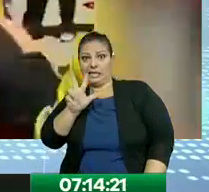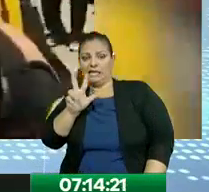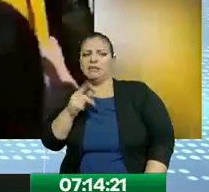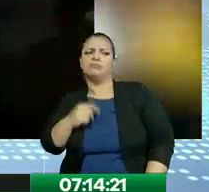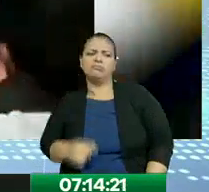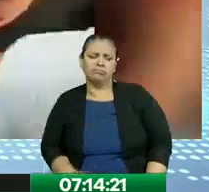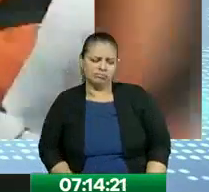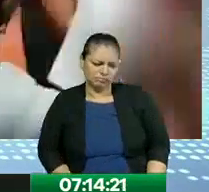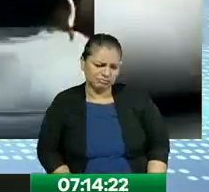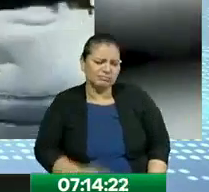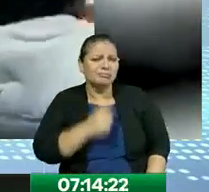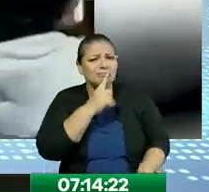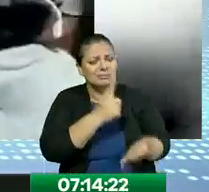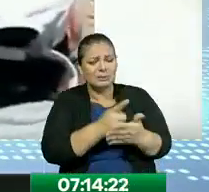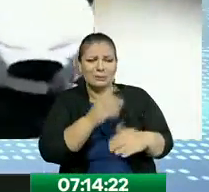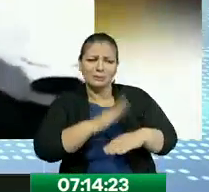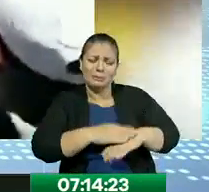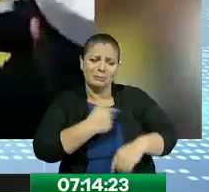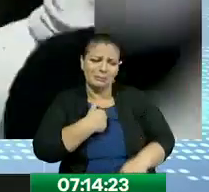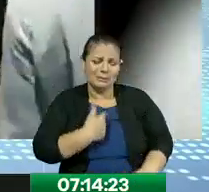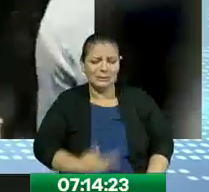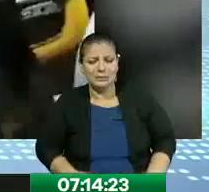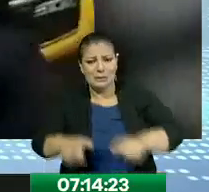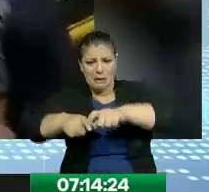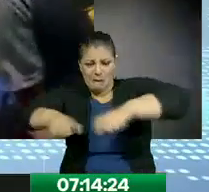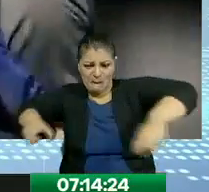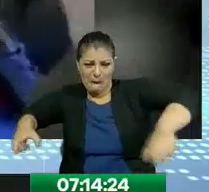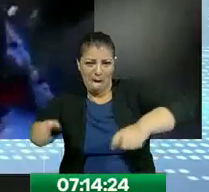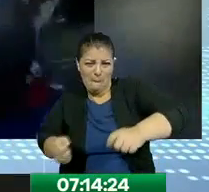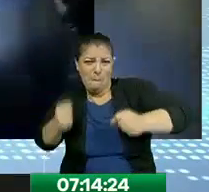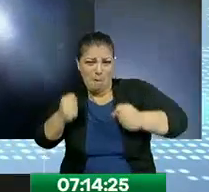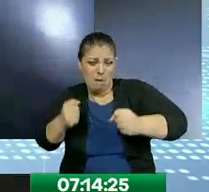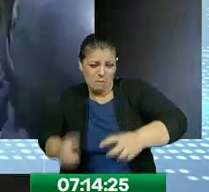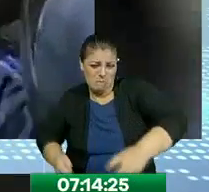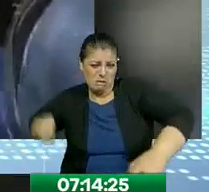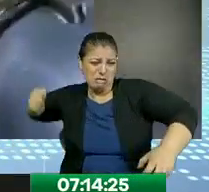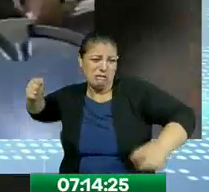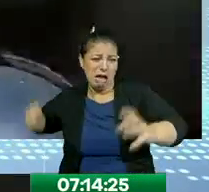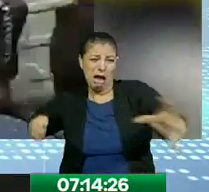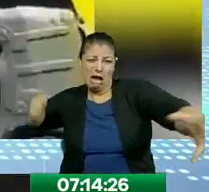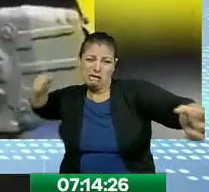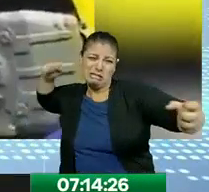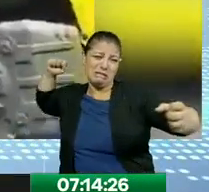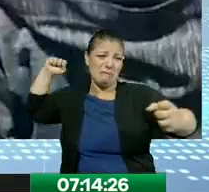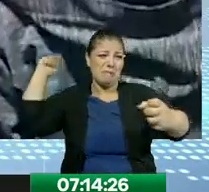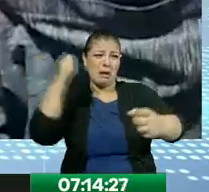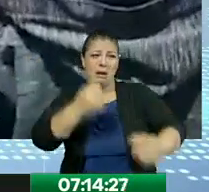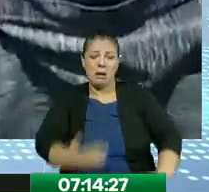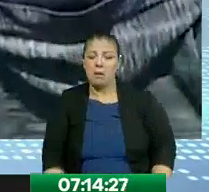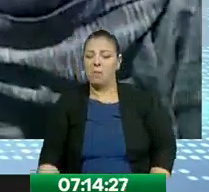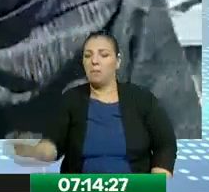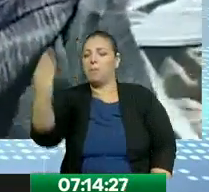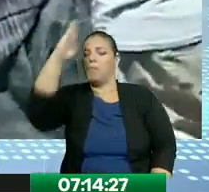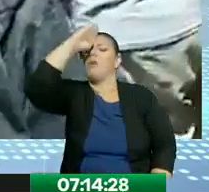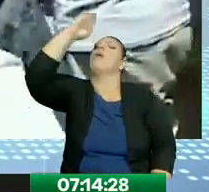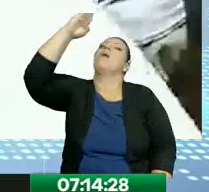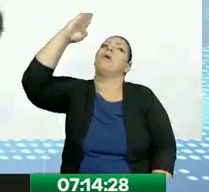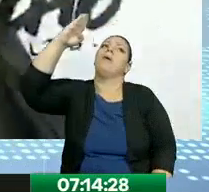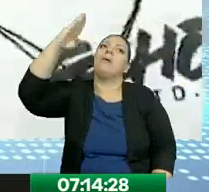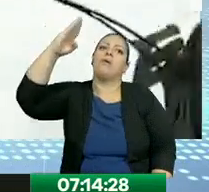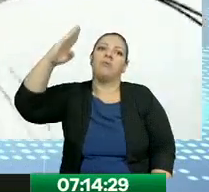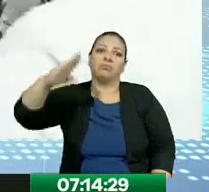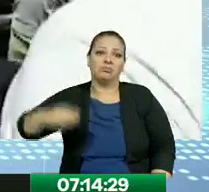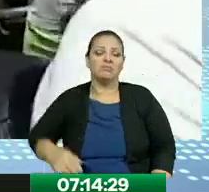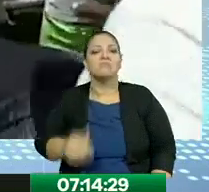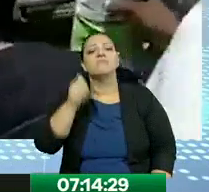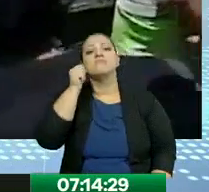con combos le reventaron la cabeza a las 3 personas que habían fallecido. Es decir, que serían confesos. Correcto. No lo digo yo,